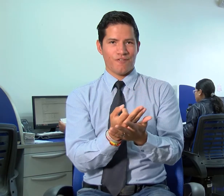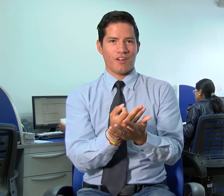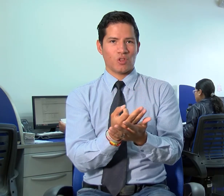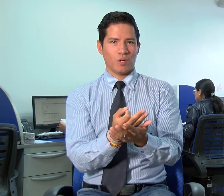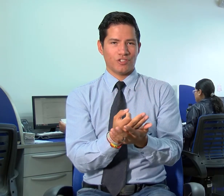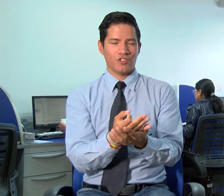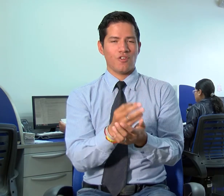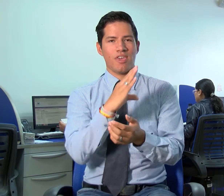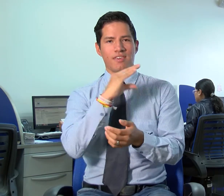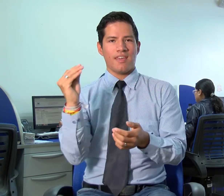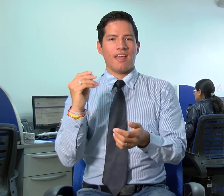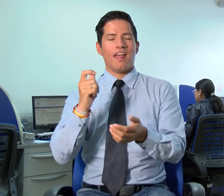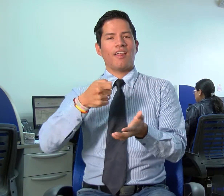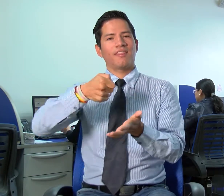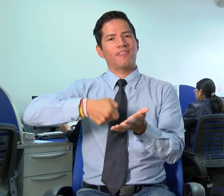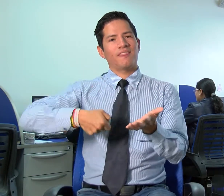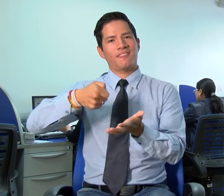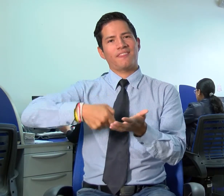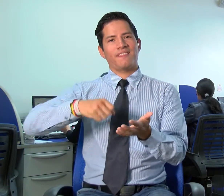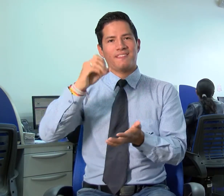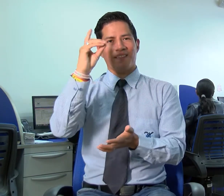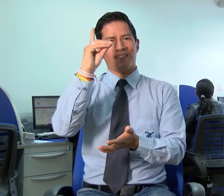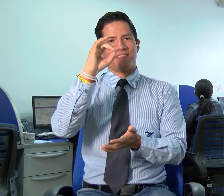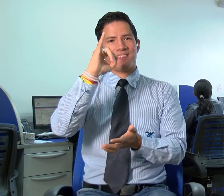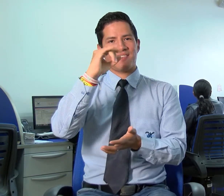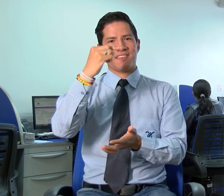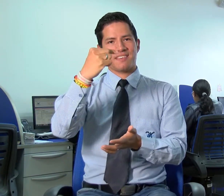Yo estoy encargado del tema de facturación.